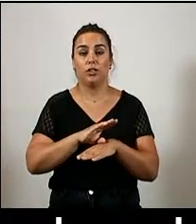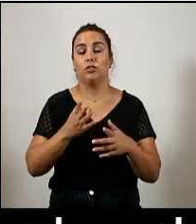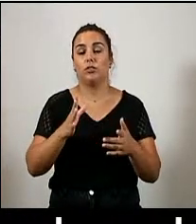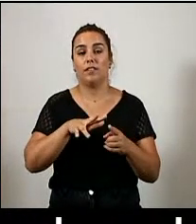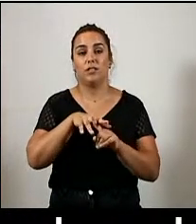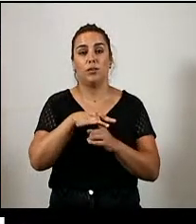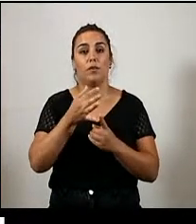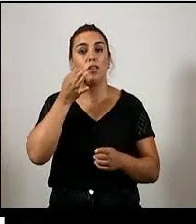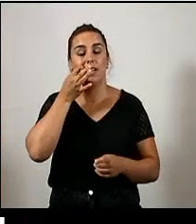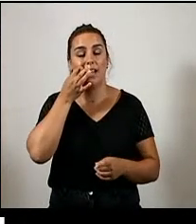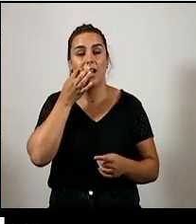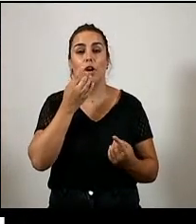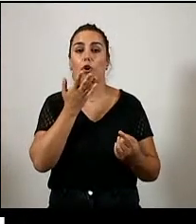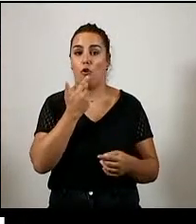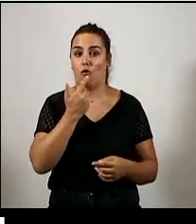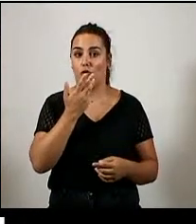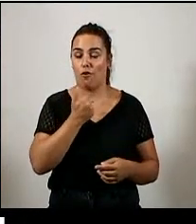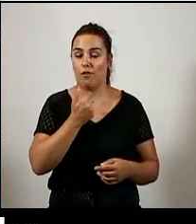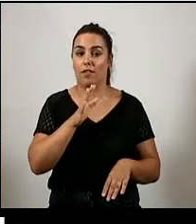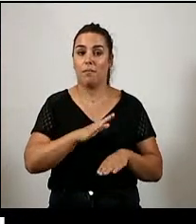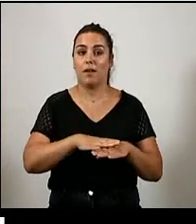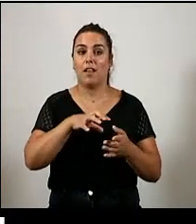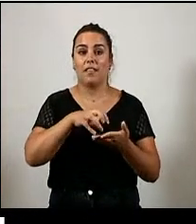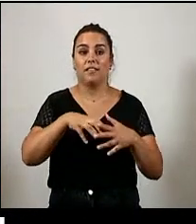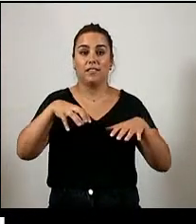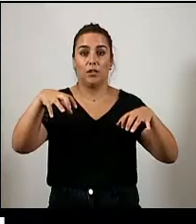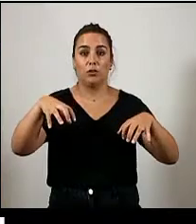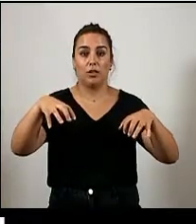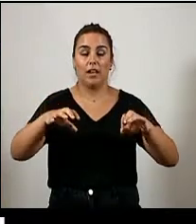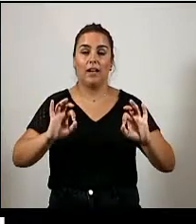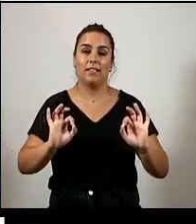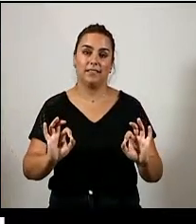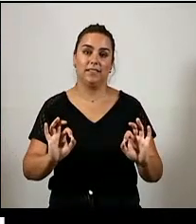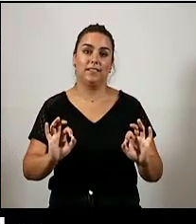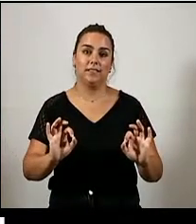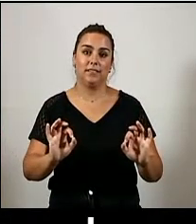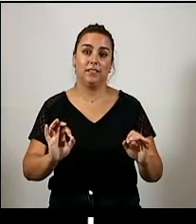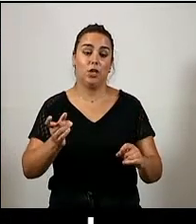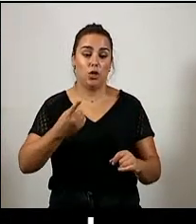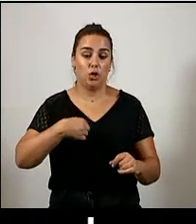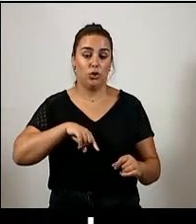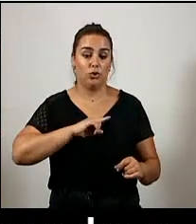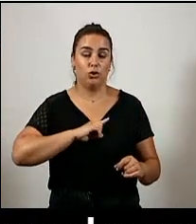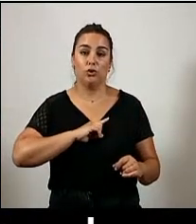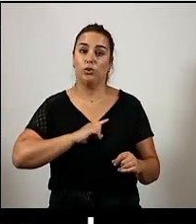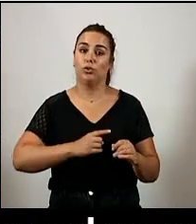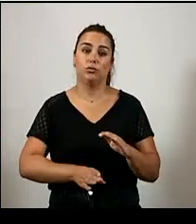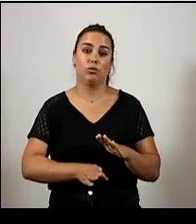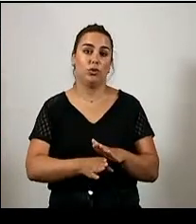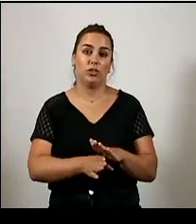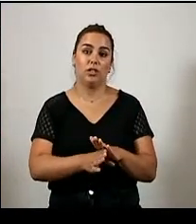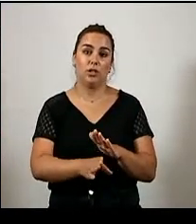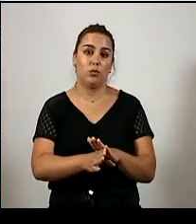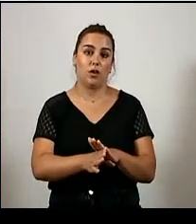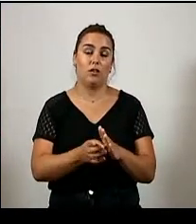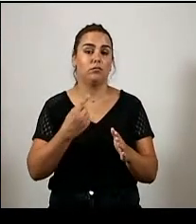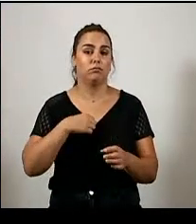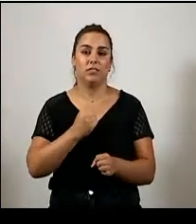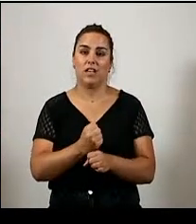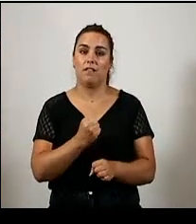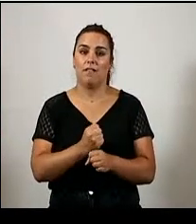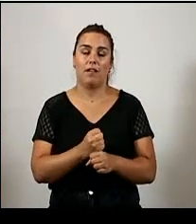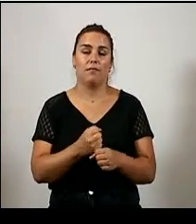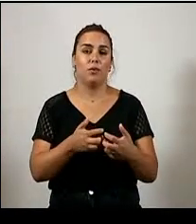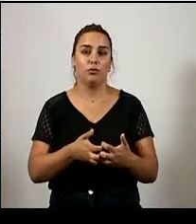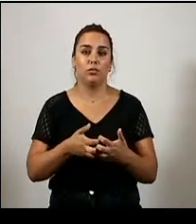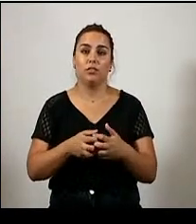realidad y la necesidad de que la central nuclear siga aquí abierta. Nosotros no vamos a seguir ese camino, vamos a seguir trabajando y luchando.